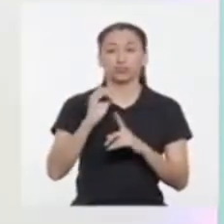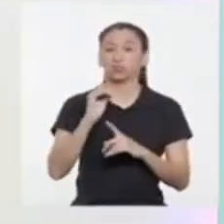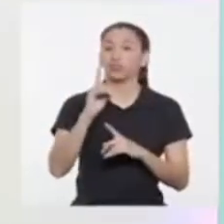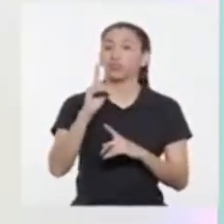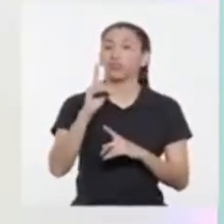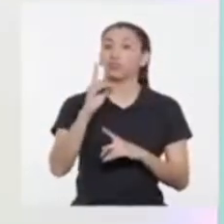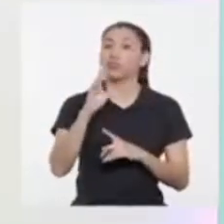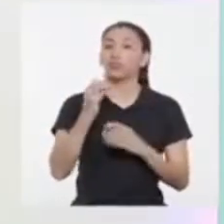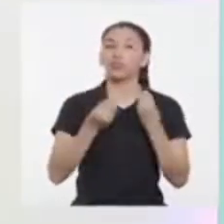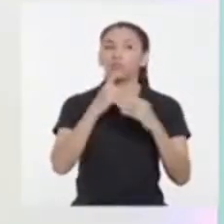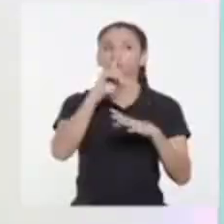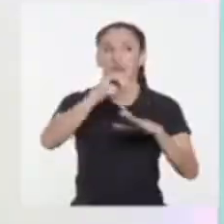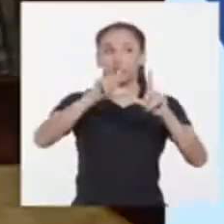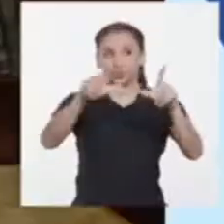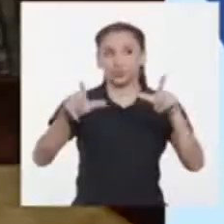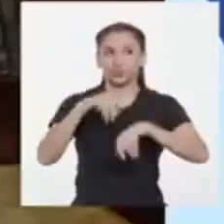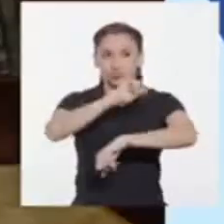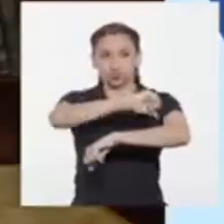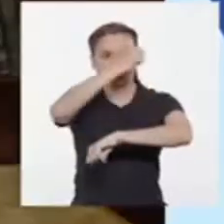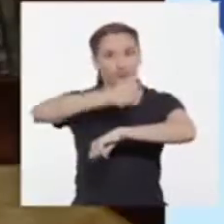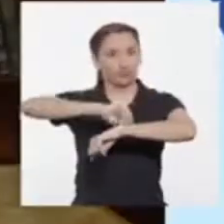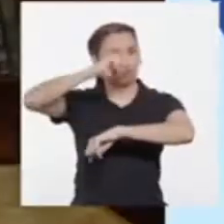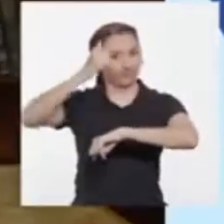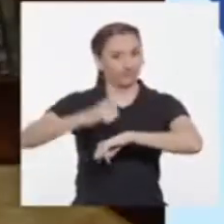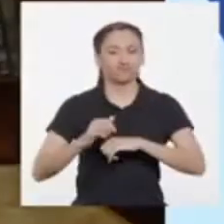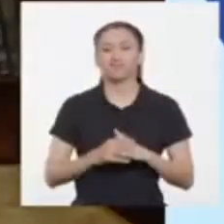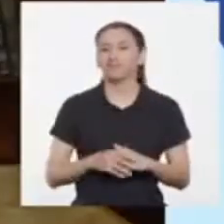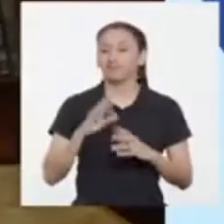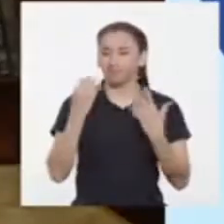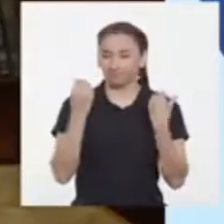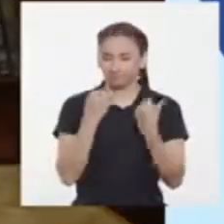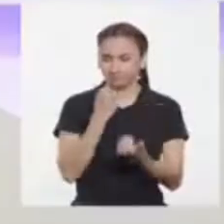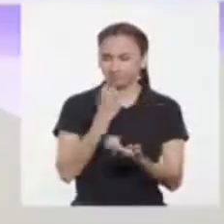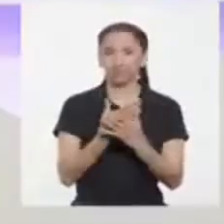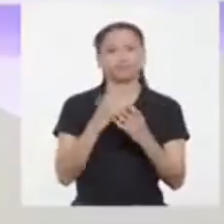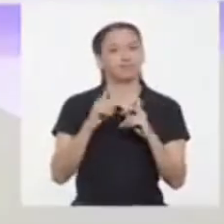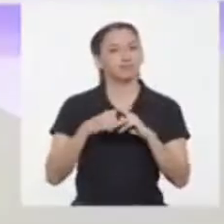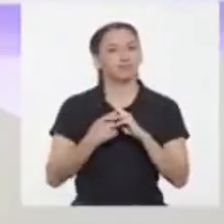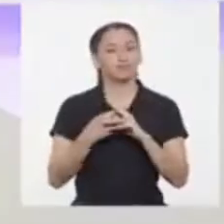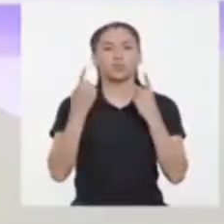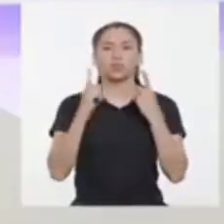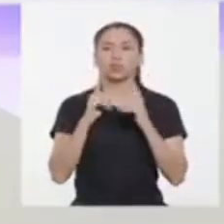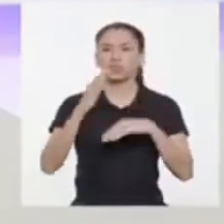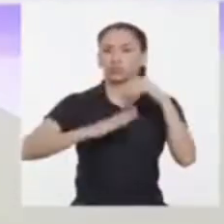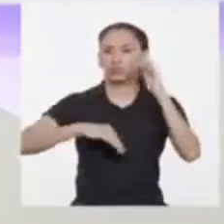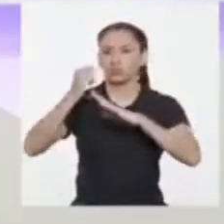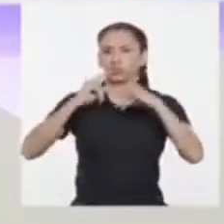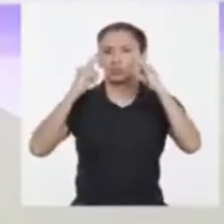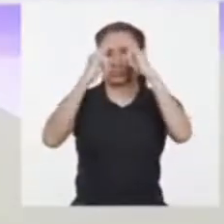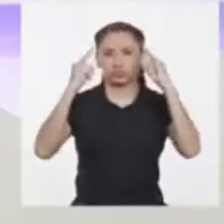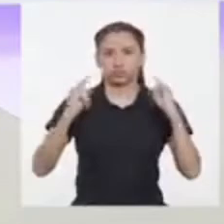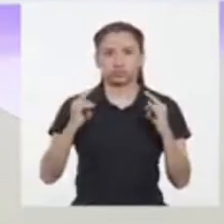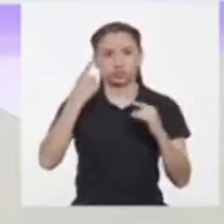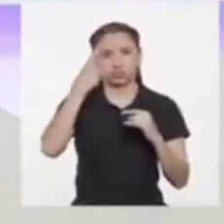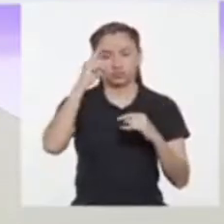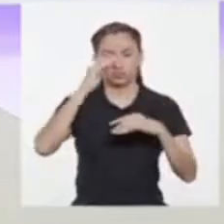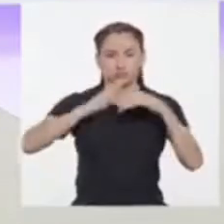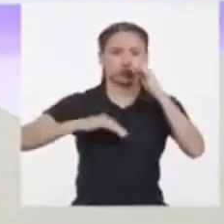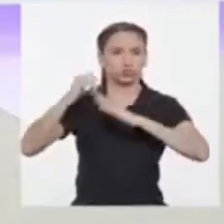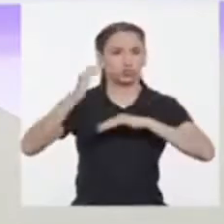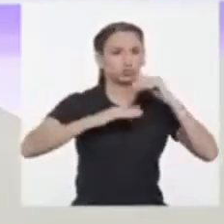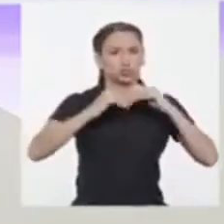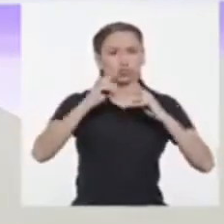de cultivos en las zonas altoandinas. Muy bien, empecemos. Cuando construimos un fitotoldo que nos asegure